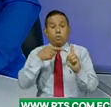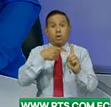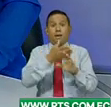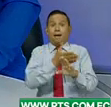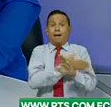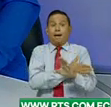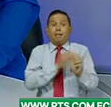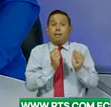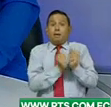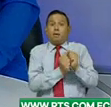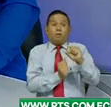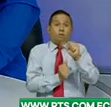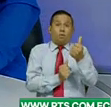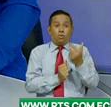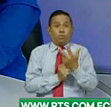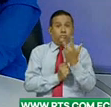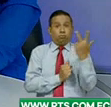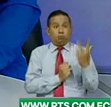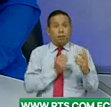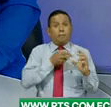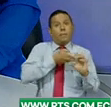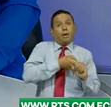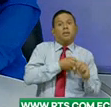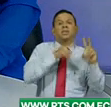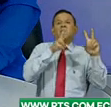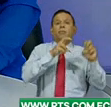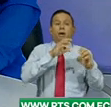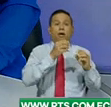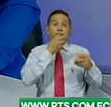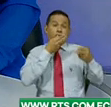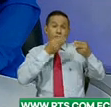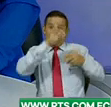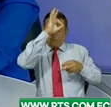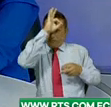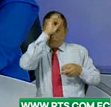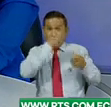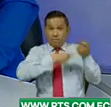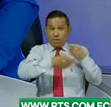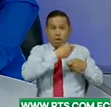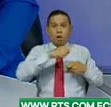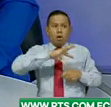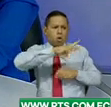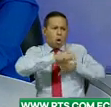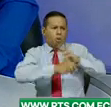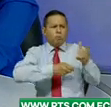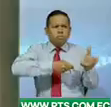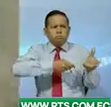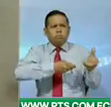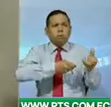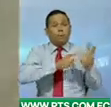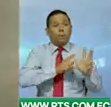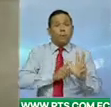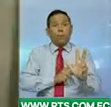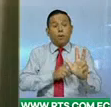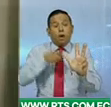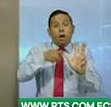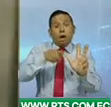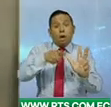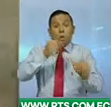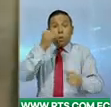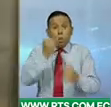hora occiso, habría participado en el robo a una farmacia ubicada en la cooperativa Juan Montalvo. Escuchemos.